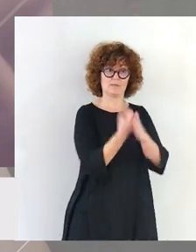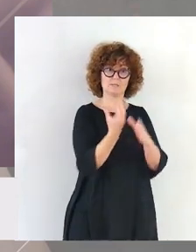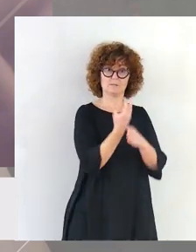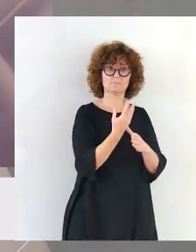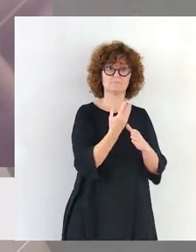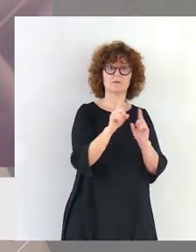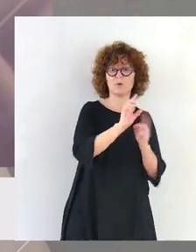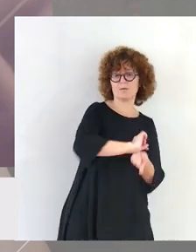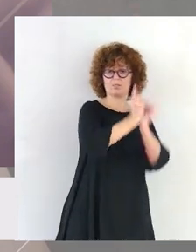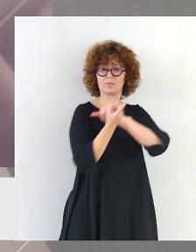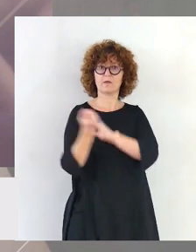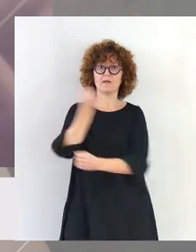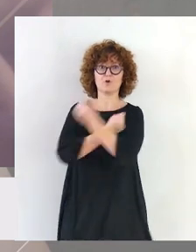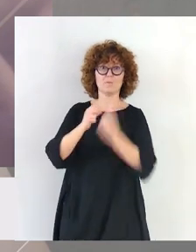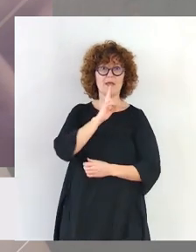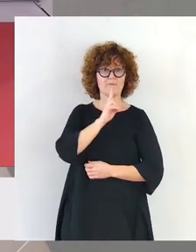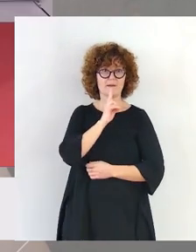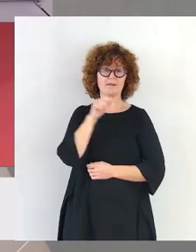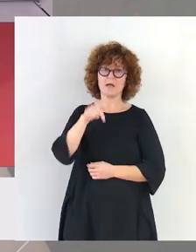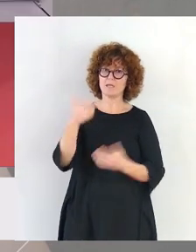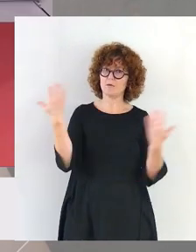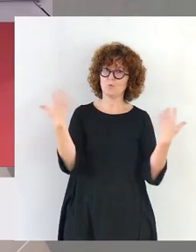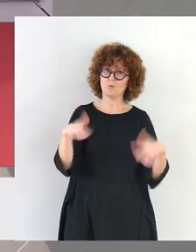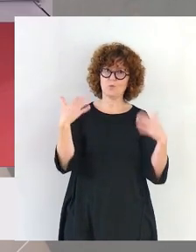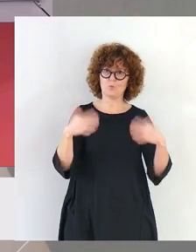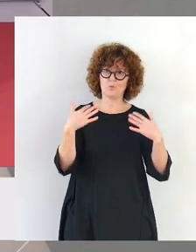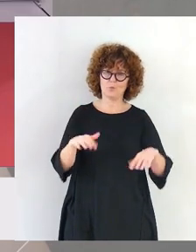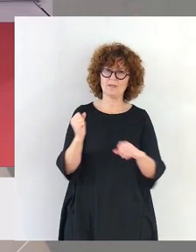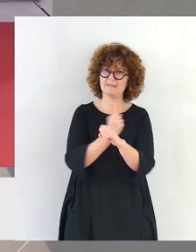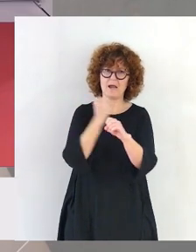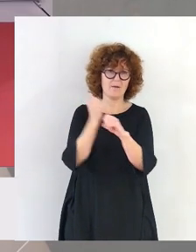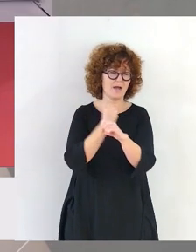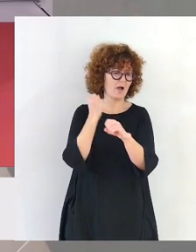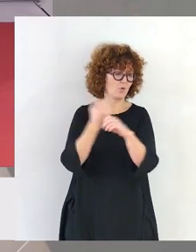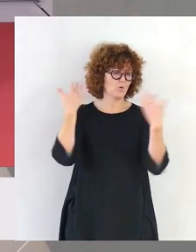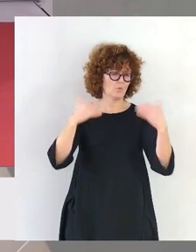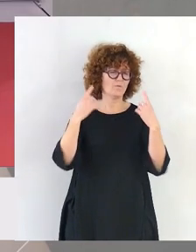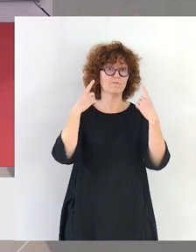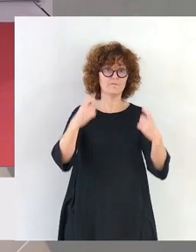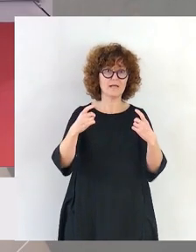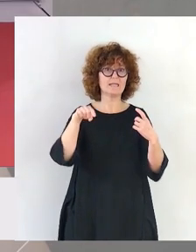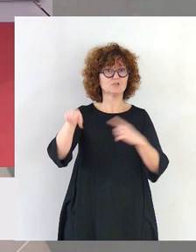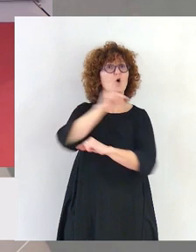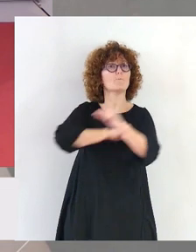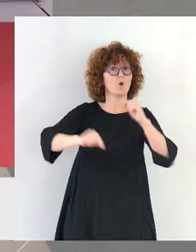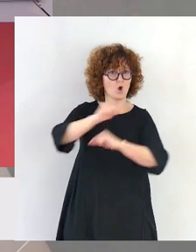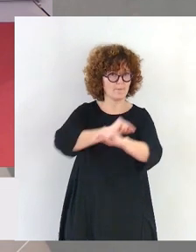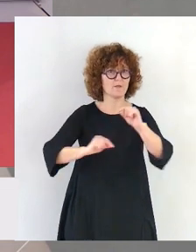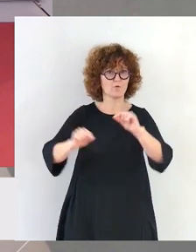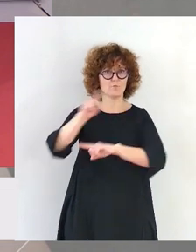llama la economía verde habría mucho que debater aquí y es muy polémico todo esto pero es cierto que hay un giro en el ámbito